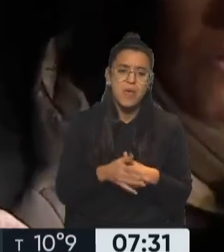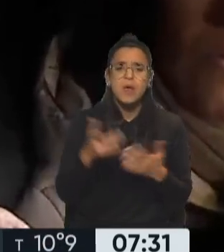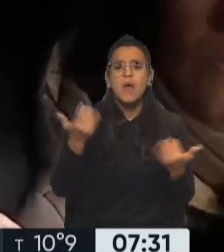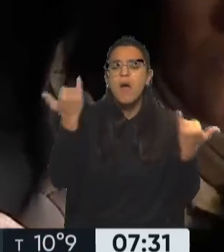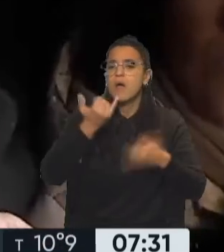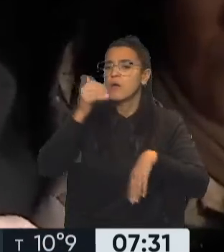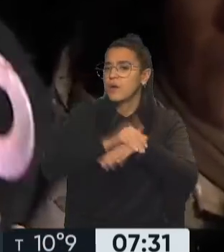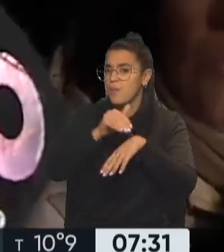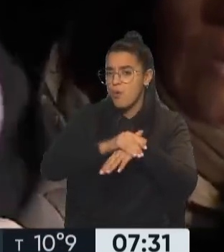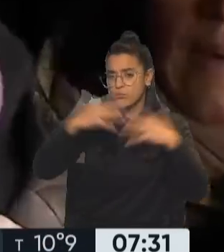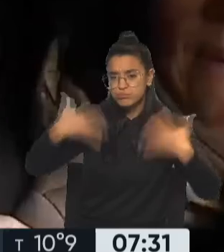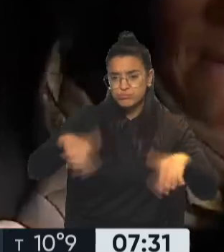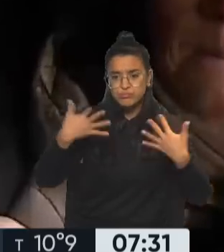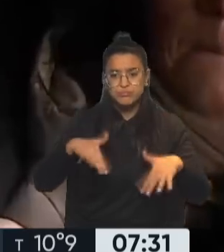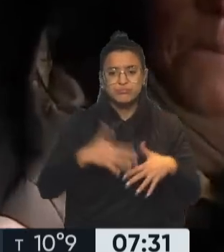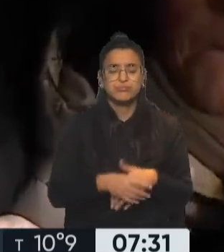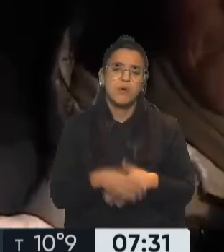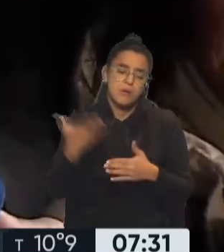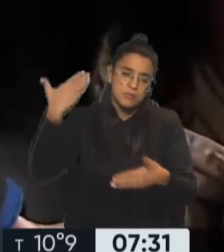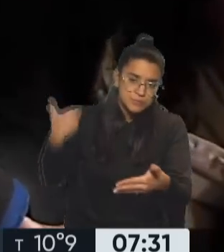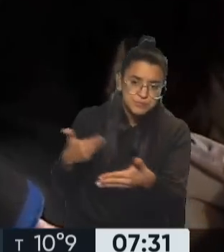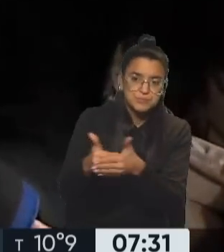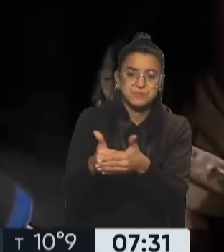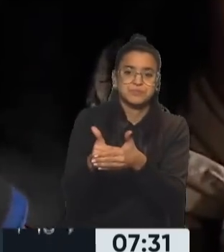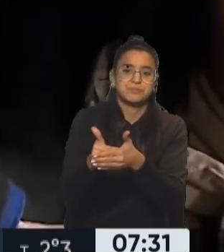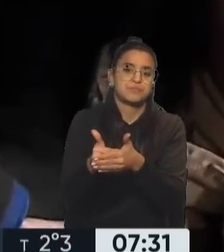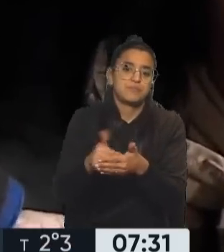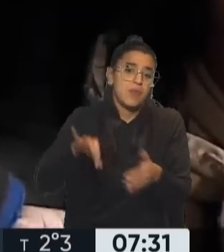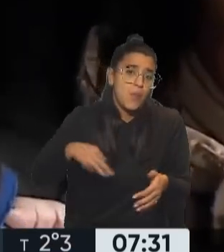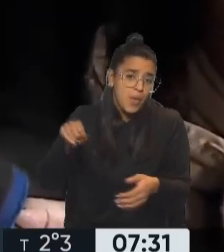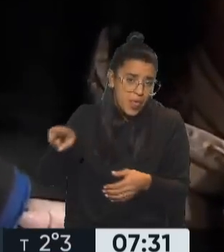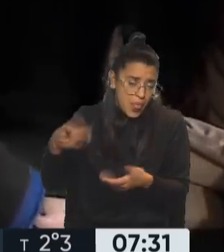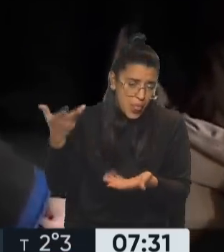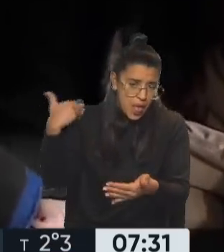enormes responsabilidades a lo largo de toda su vida